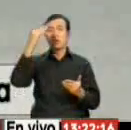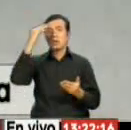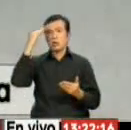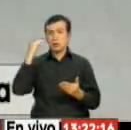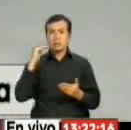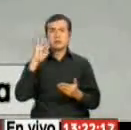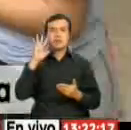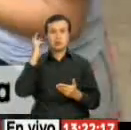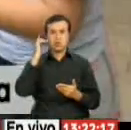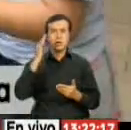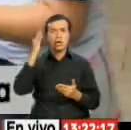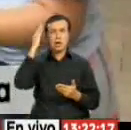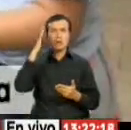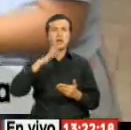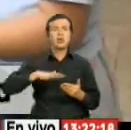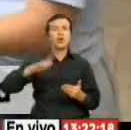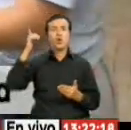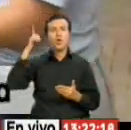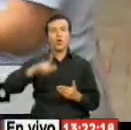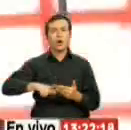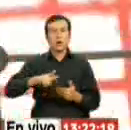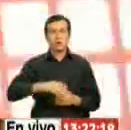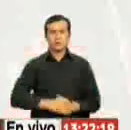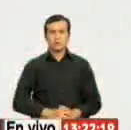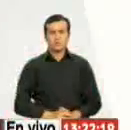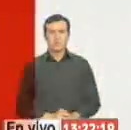hace cinco días en loja